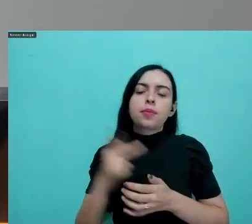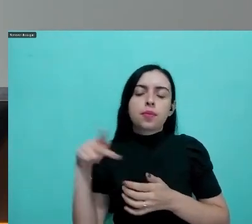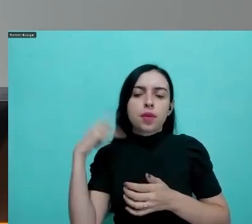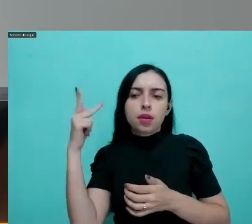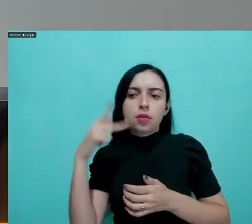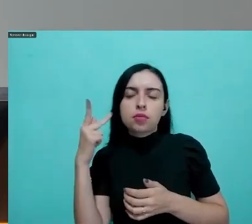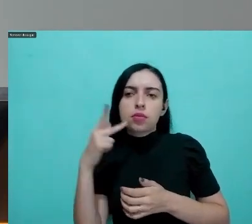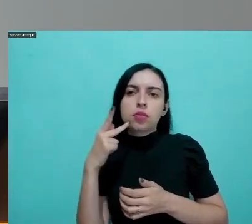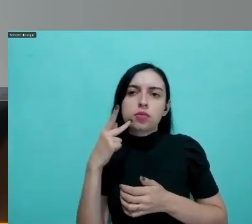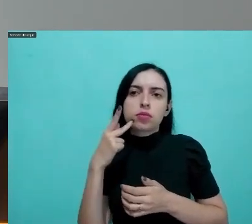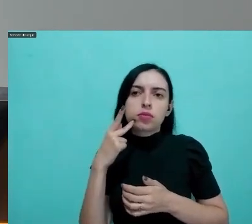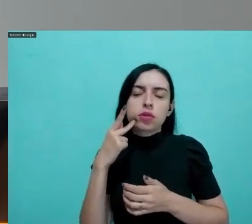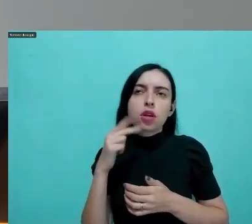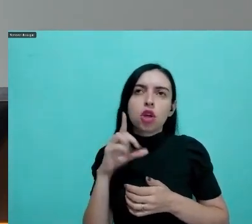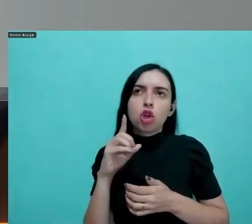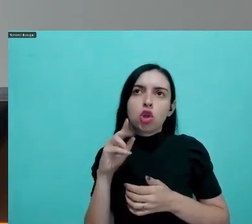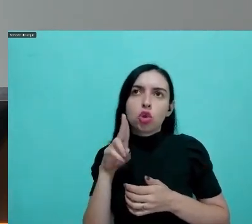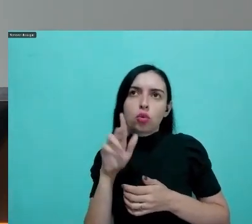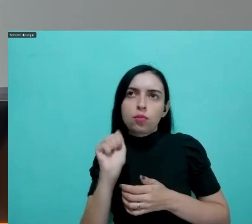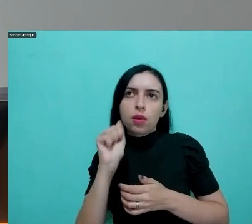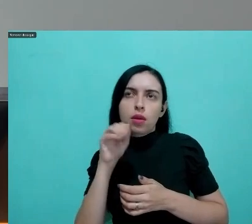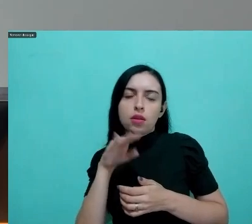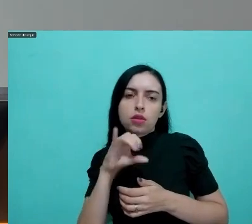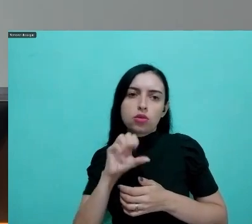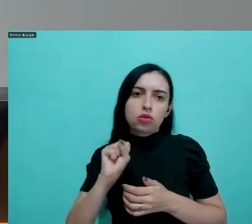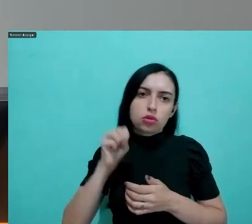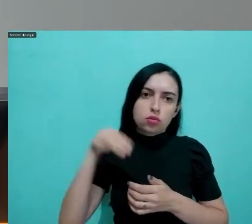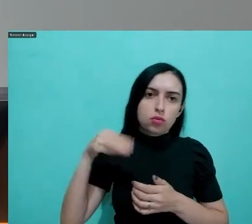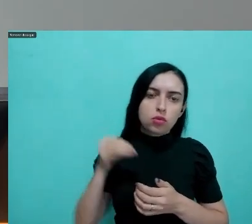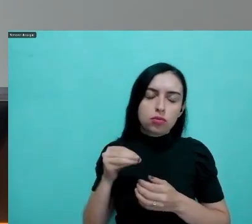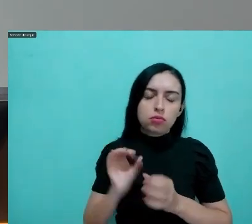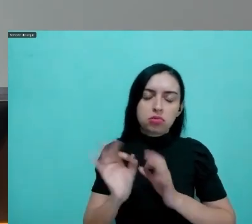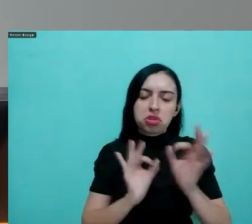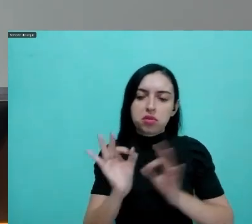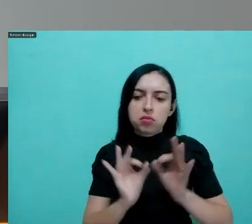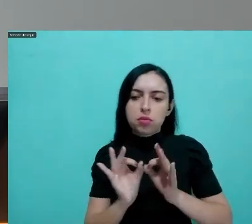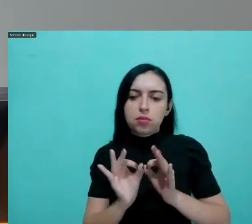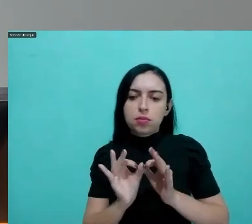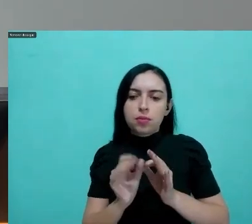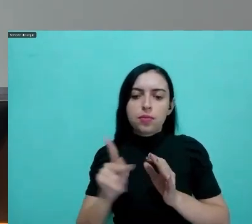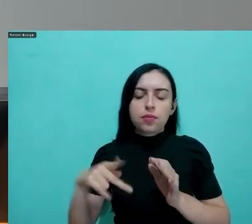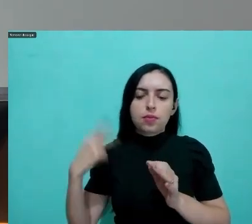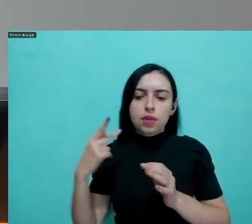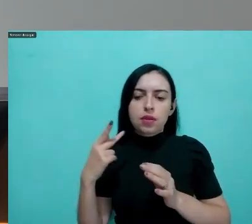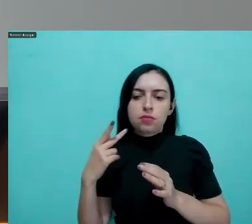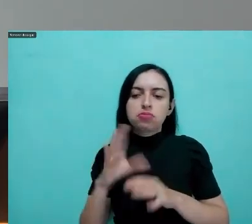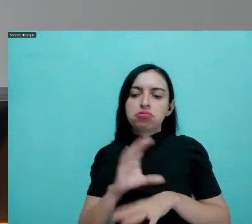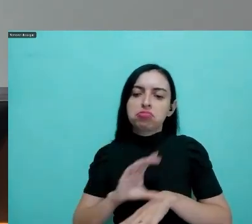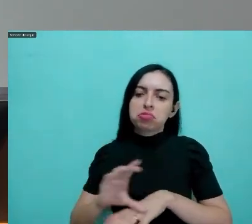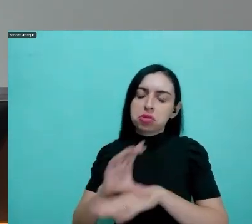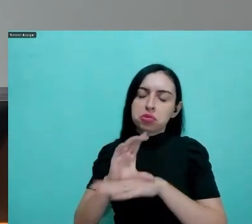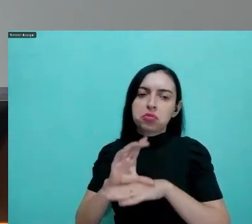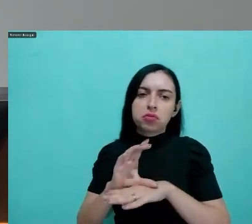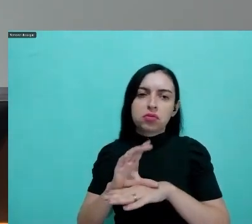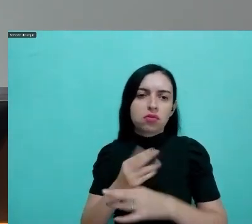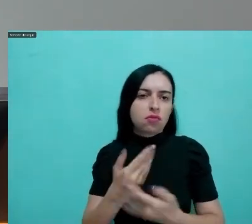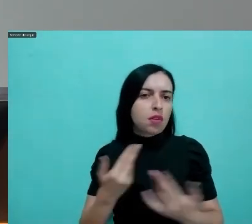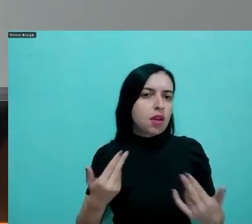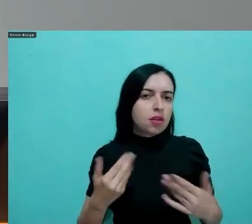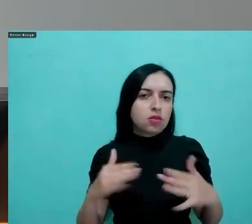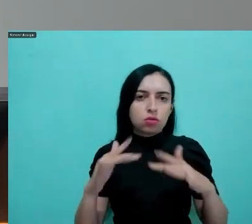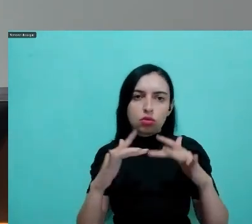parlamentarismo dualista o monista, sistema plebiscitario, convencionalismo, con varias